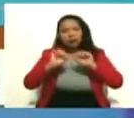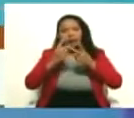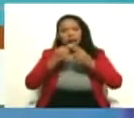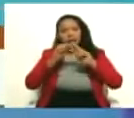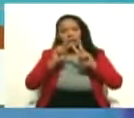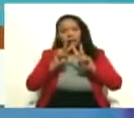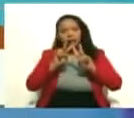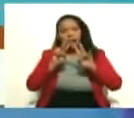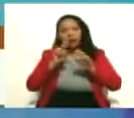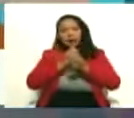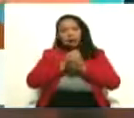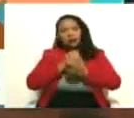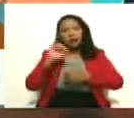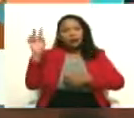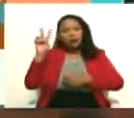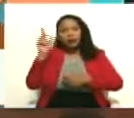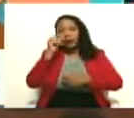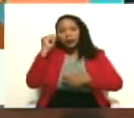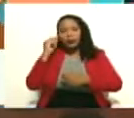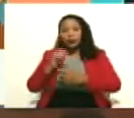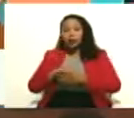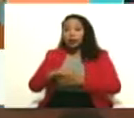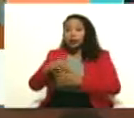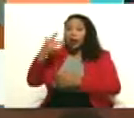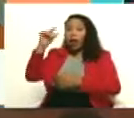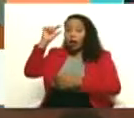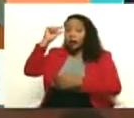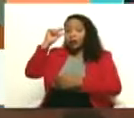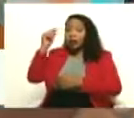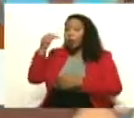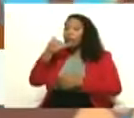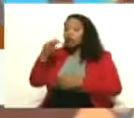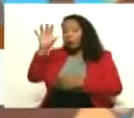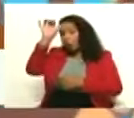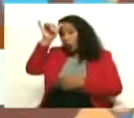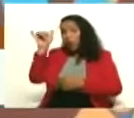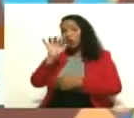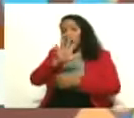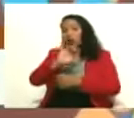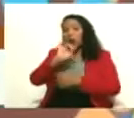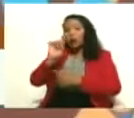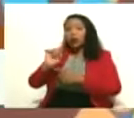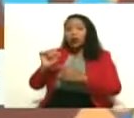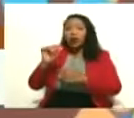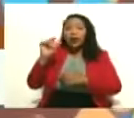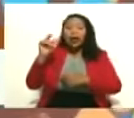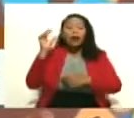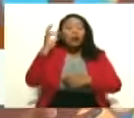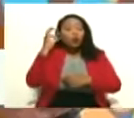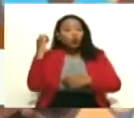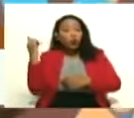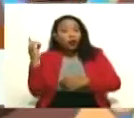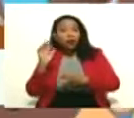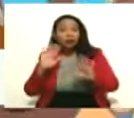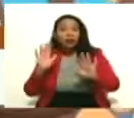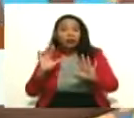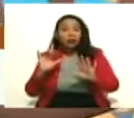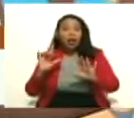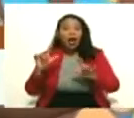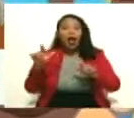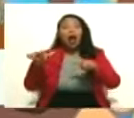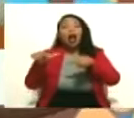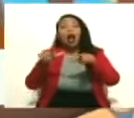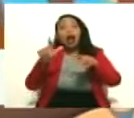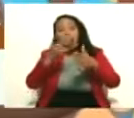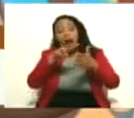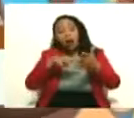amor entre venezolanos. Bueno, tenemos una cita con la historia este domingo. Son 5 preguntas. Ya Génesis leía las 5 preguntas. Es importante que la